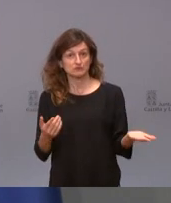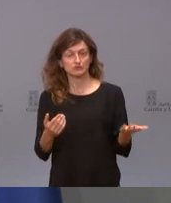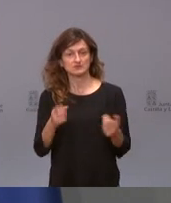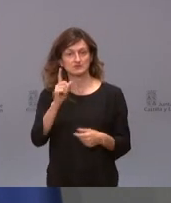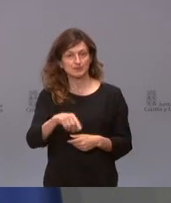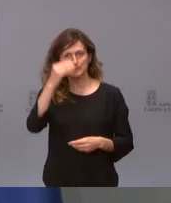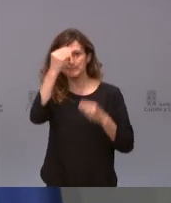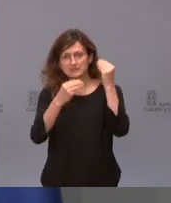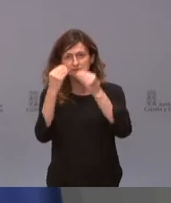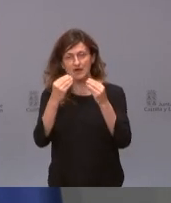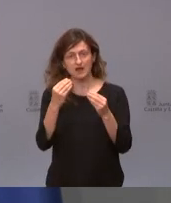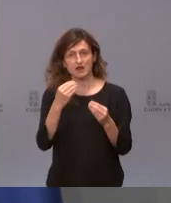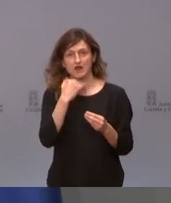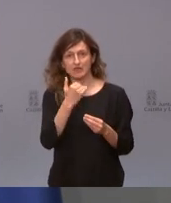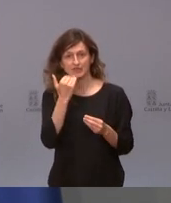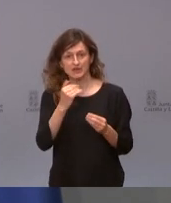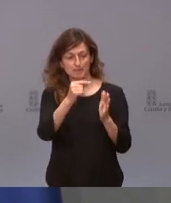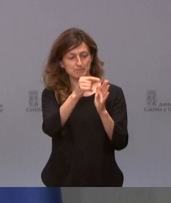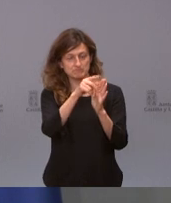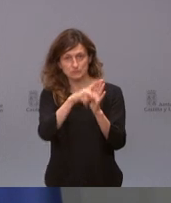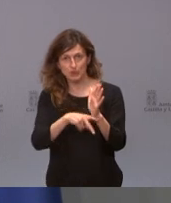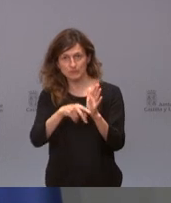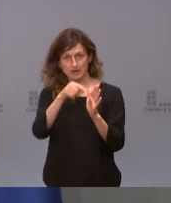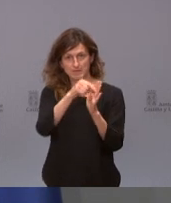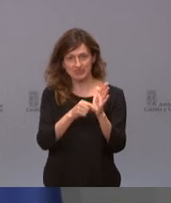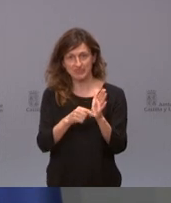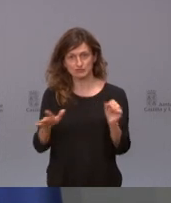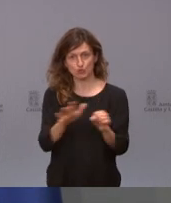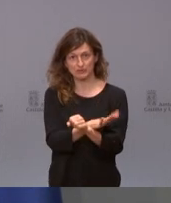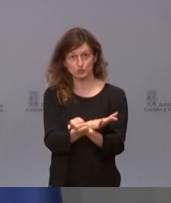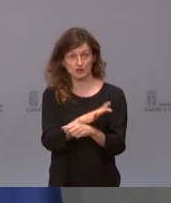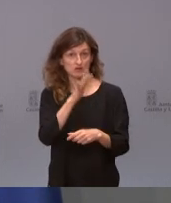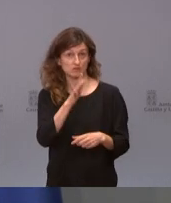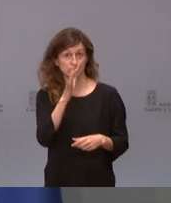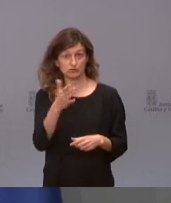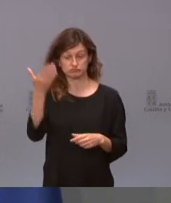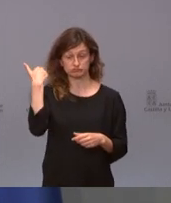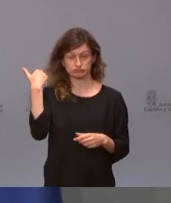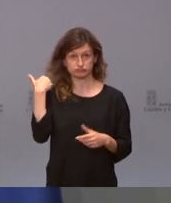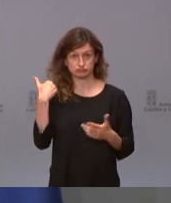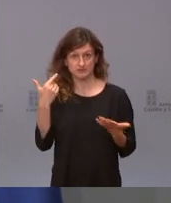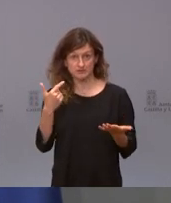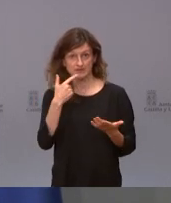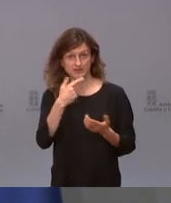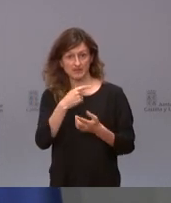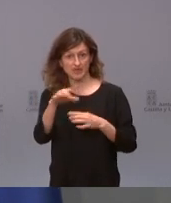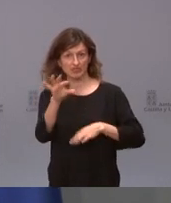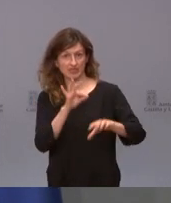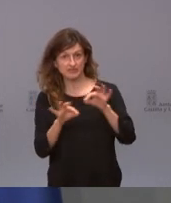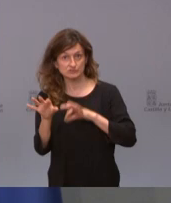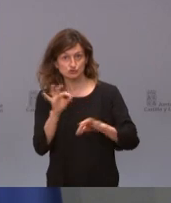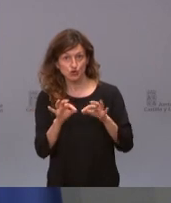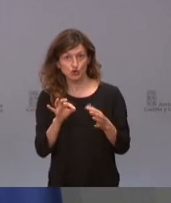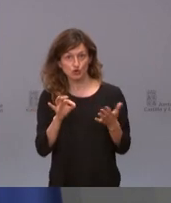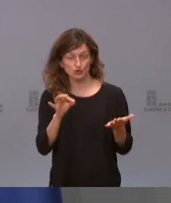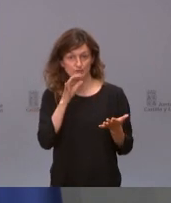una cobertura para estas medidas porque como he dicho otras veces pues estamos de alguna manera trasladando una decisión al